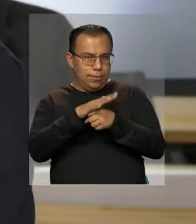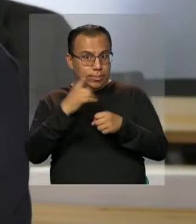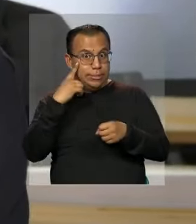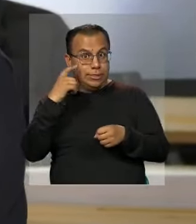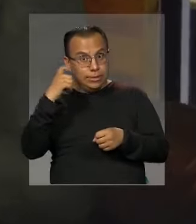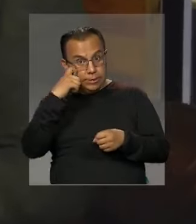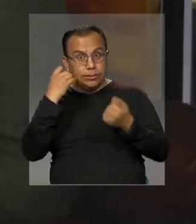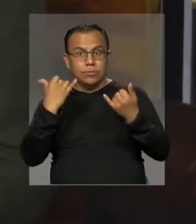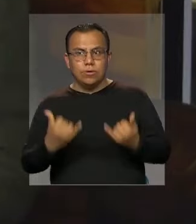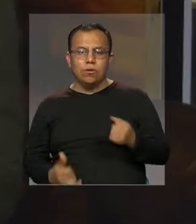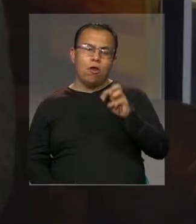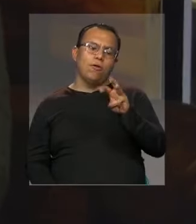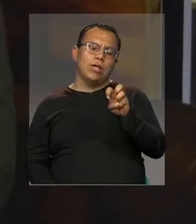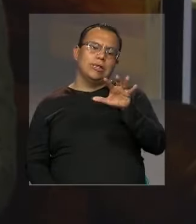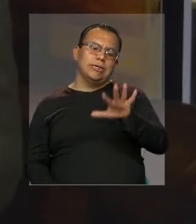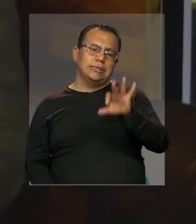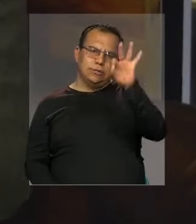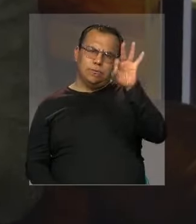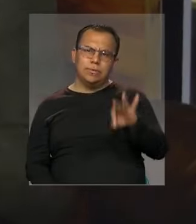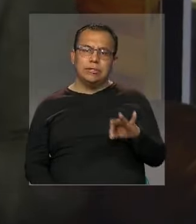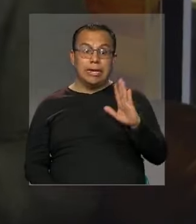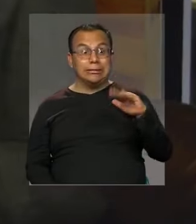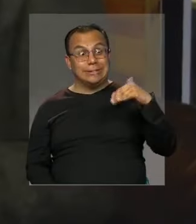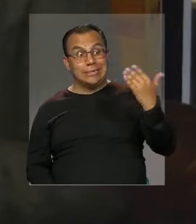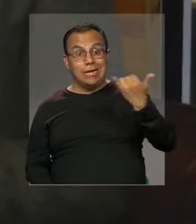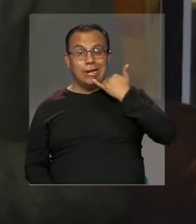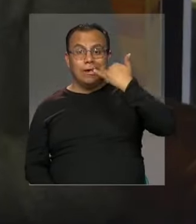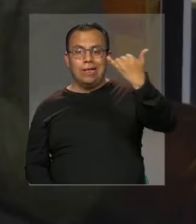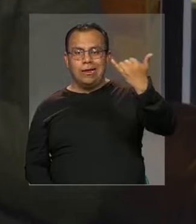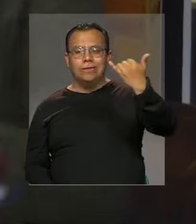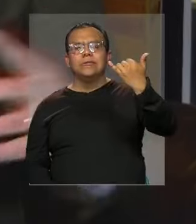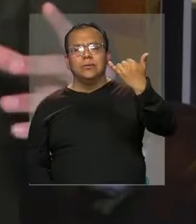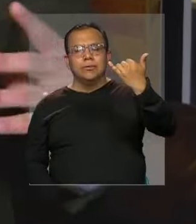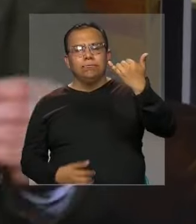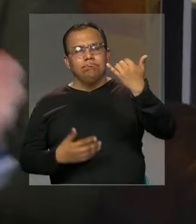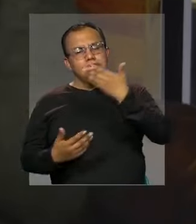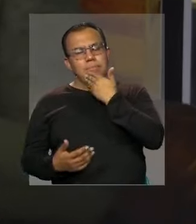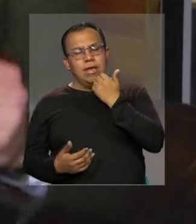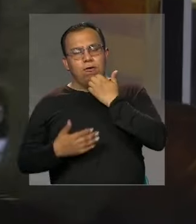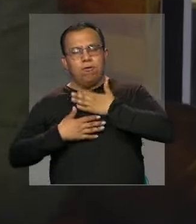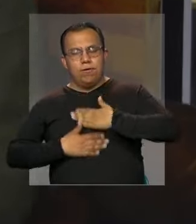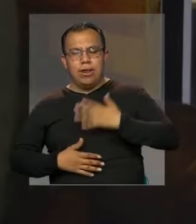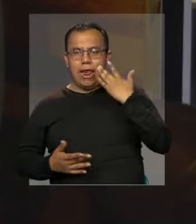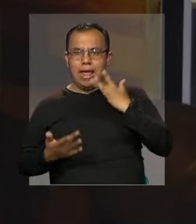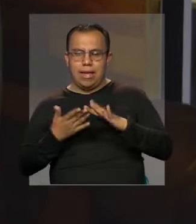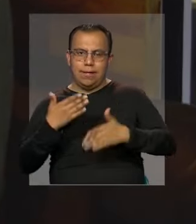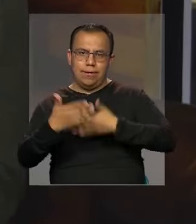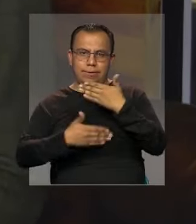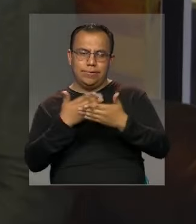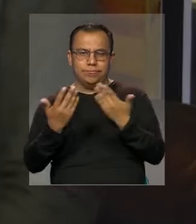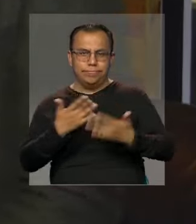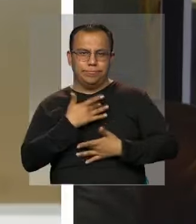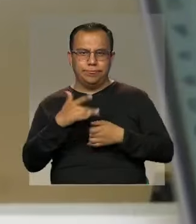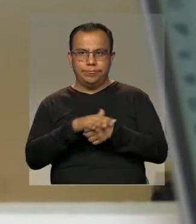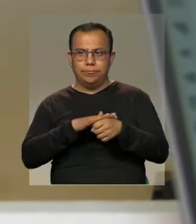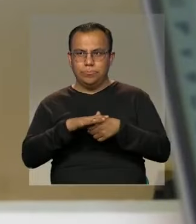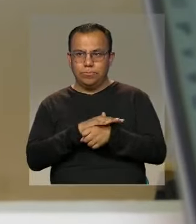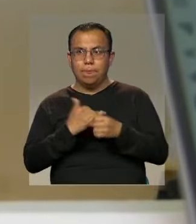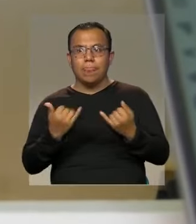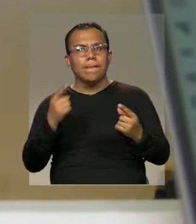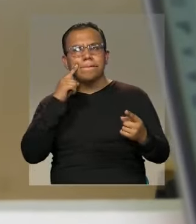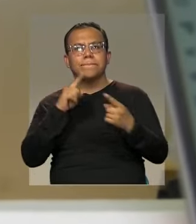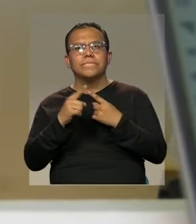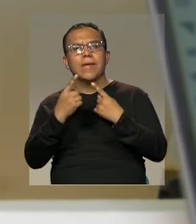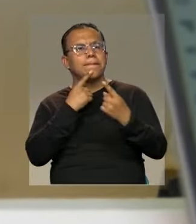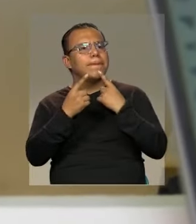Más del 85% manifiestan que después de haber llamado se sintieron mejor y empezaron a tramitar mejor sus situaciones. La idea es